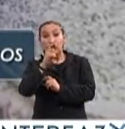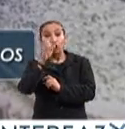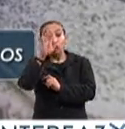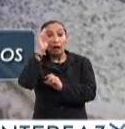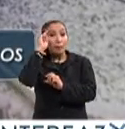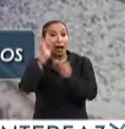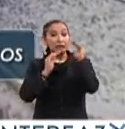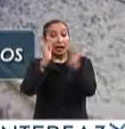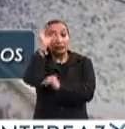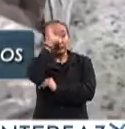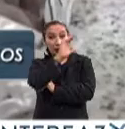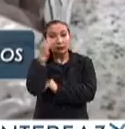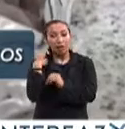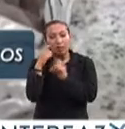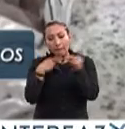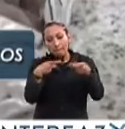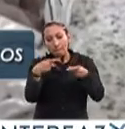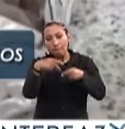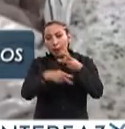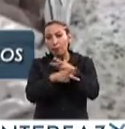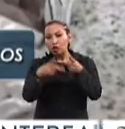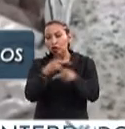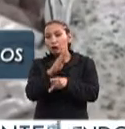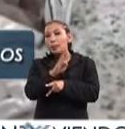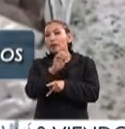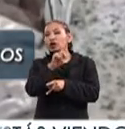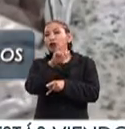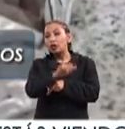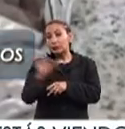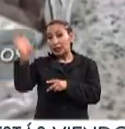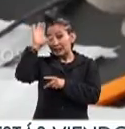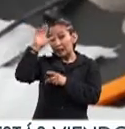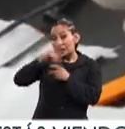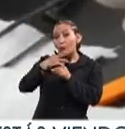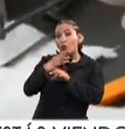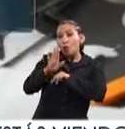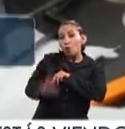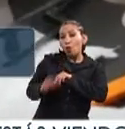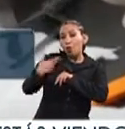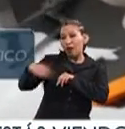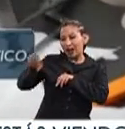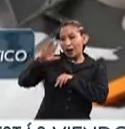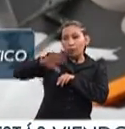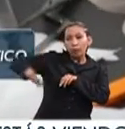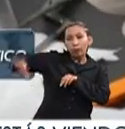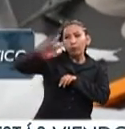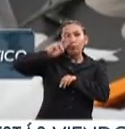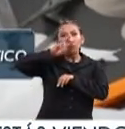y maestría en Ciencias en Desarrollo de Productos Bióticos, Ciencias en Conservación del Patrimonio